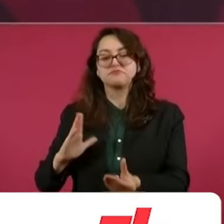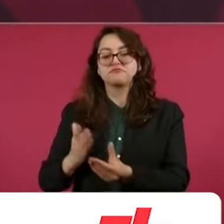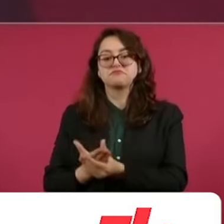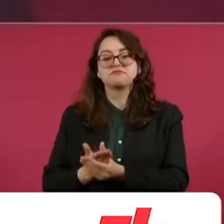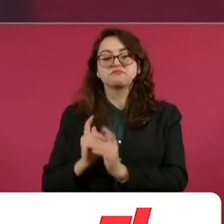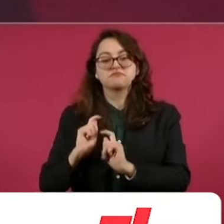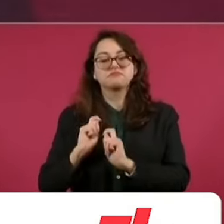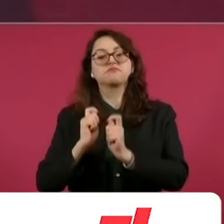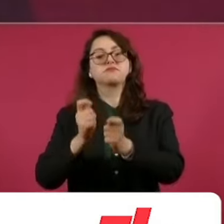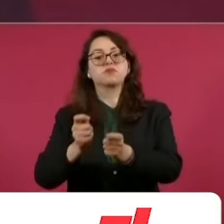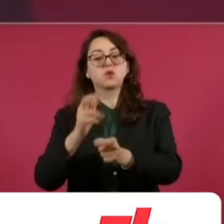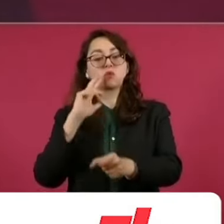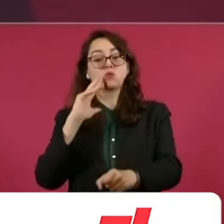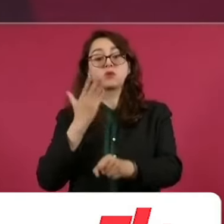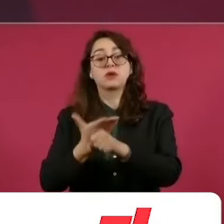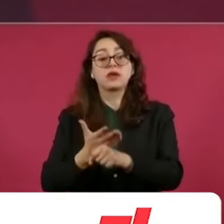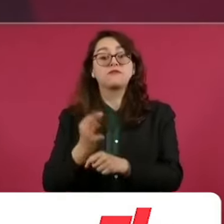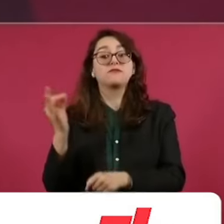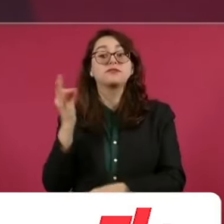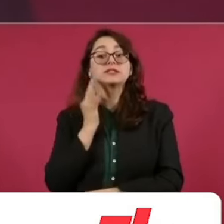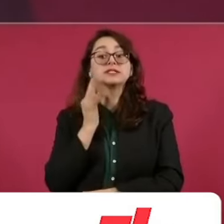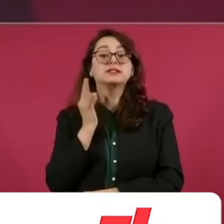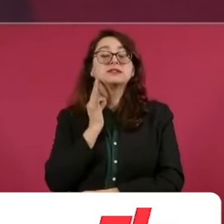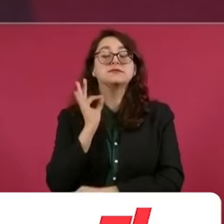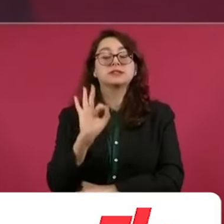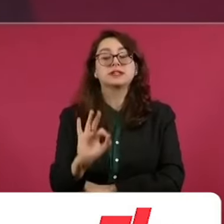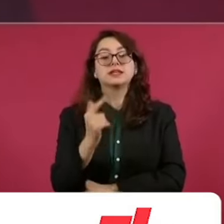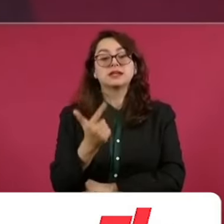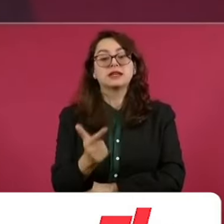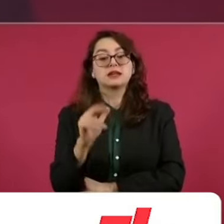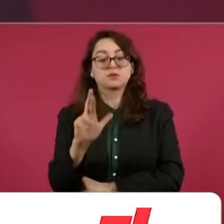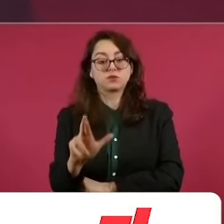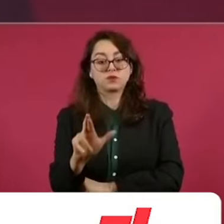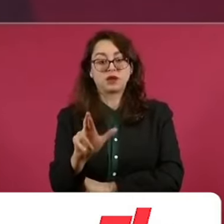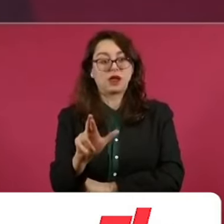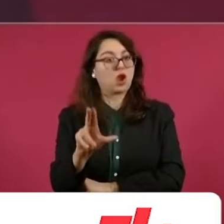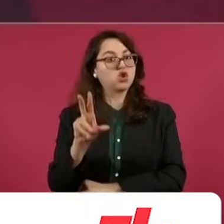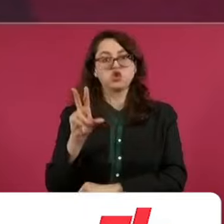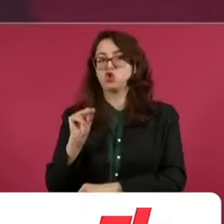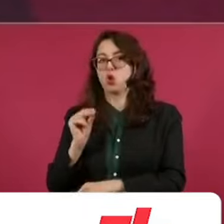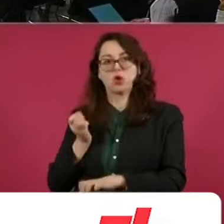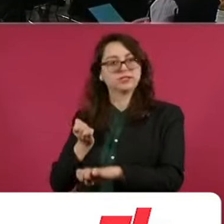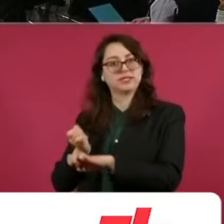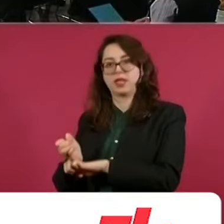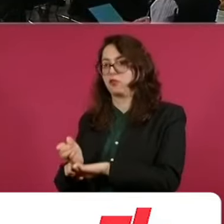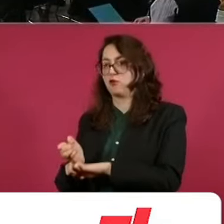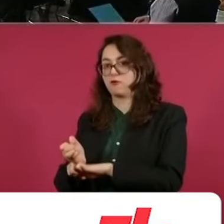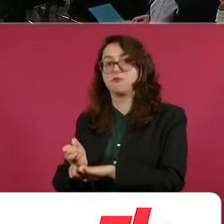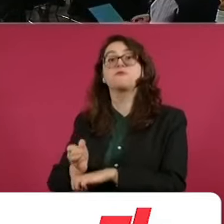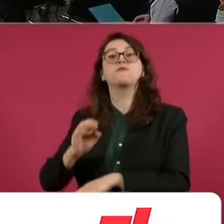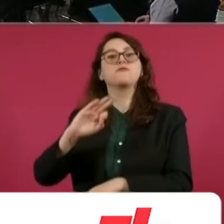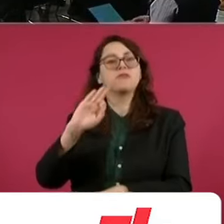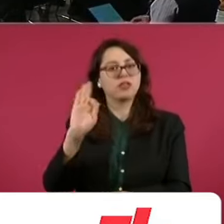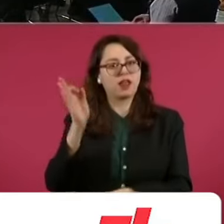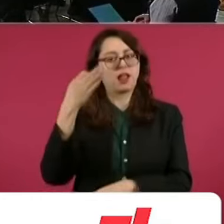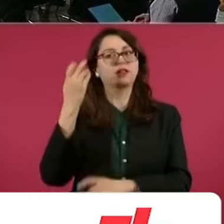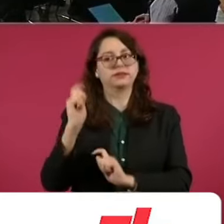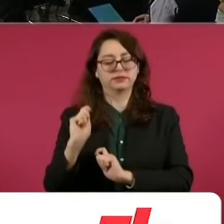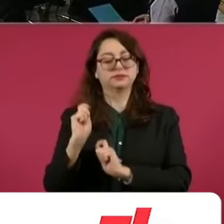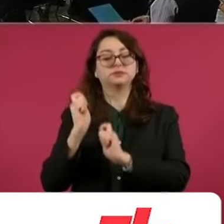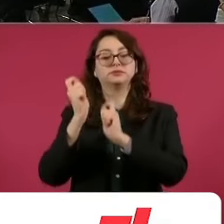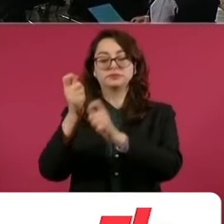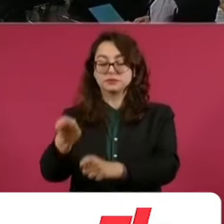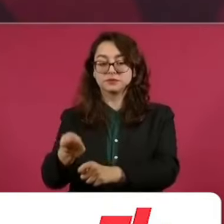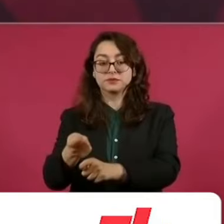la Fiscalía General y no vamos a permitir ninguna